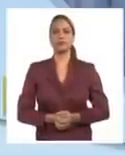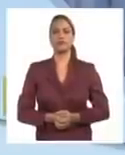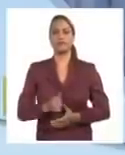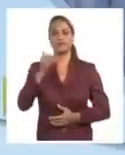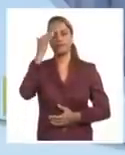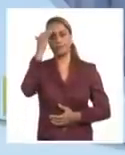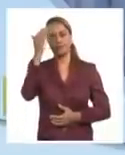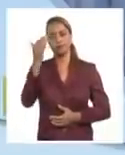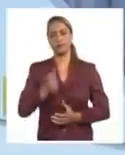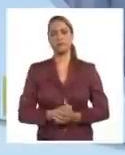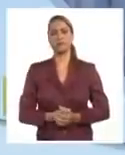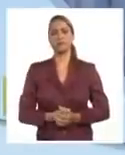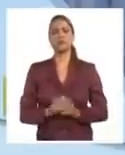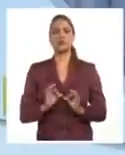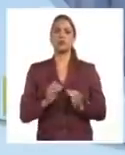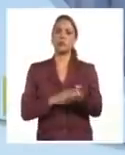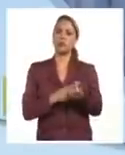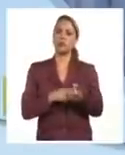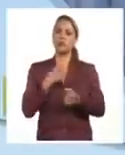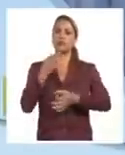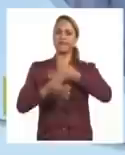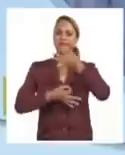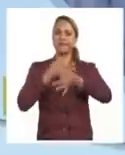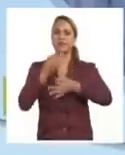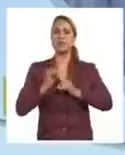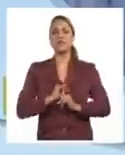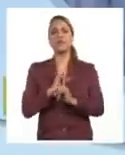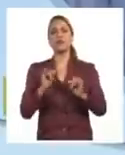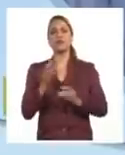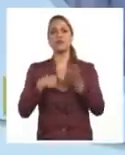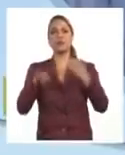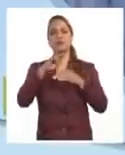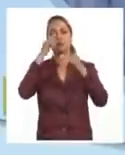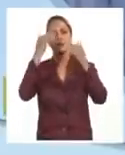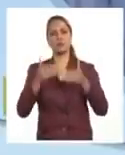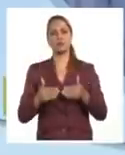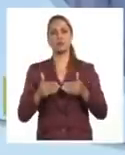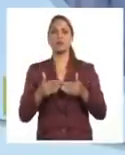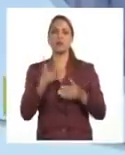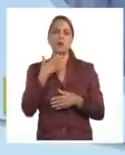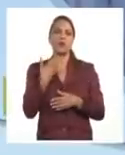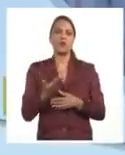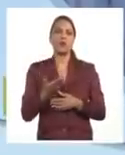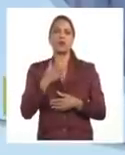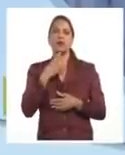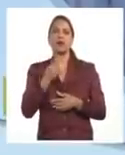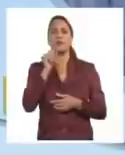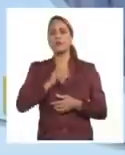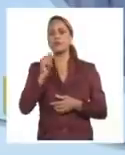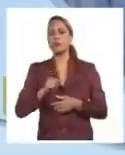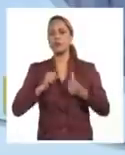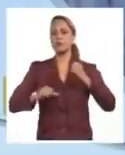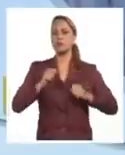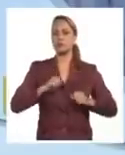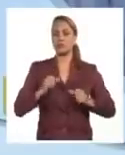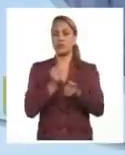Un saludo, como ya es habitual, te estamos informando desde el Ministerio de Salud Pública el estado de las personas lesionadas en el